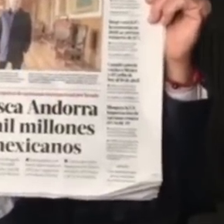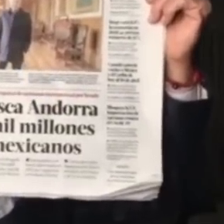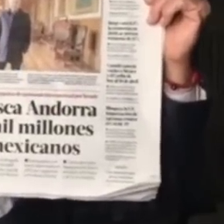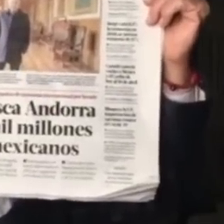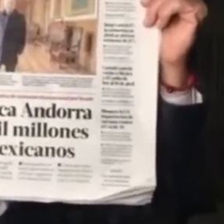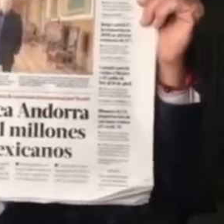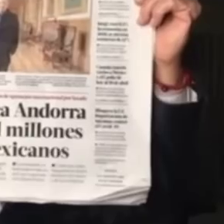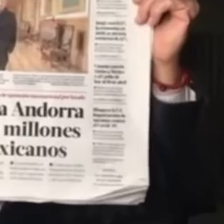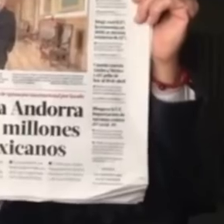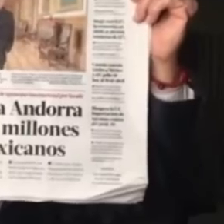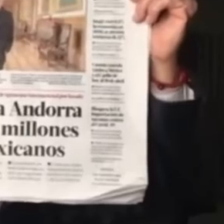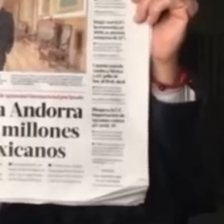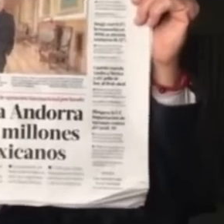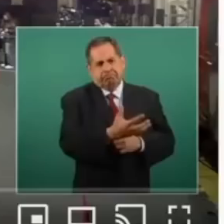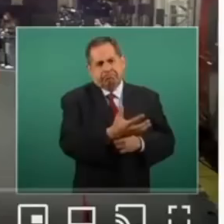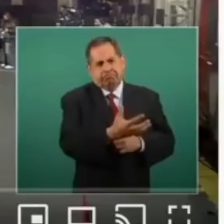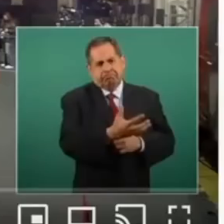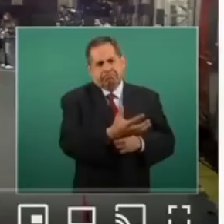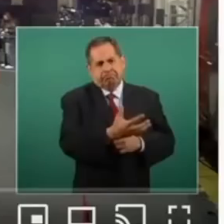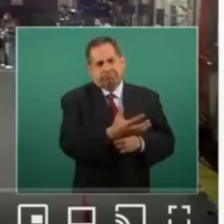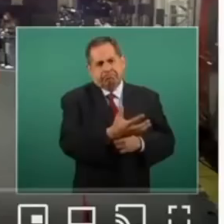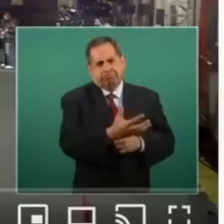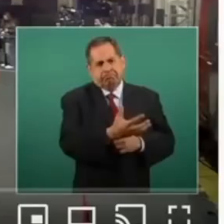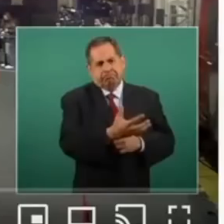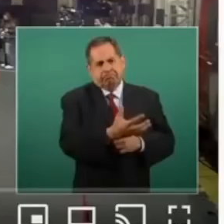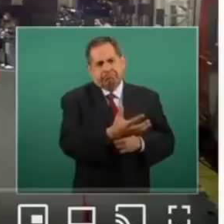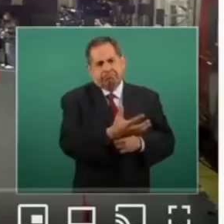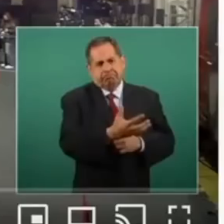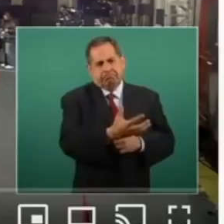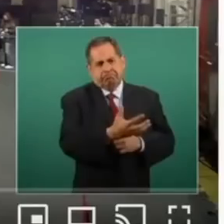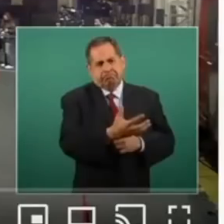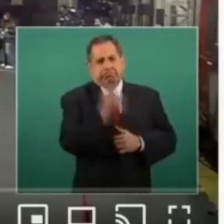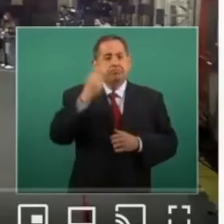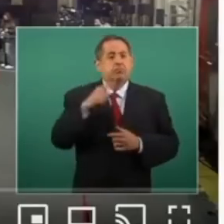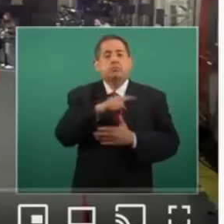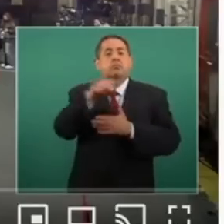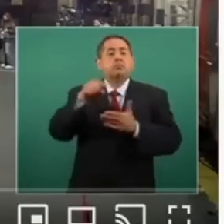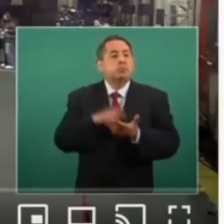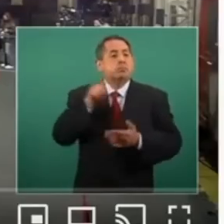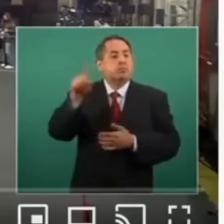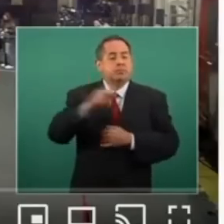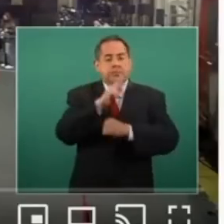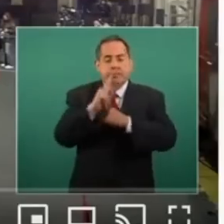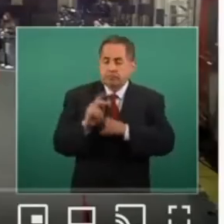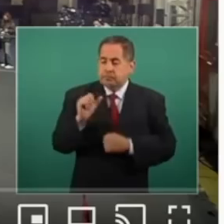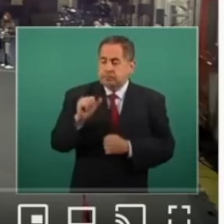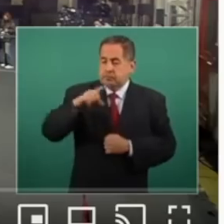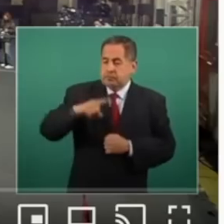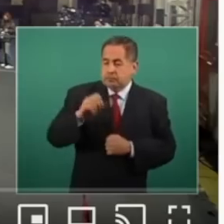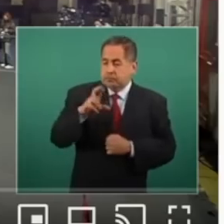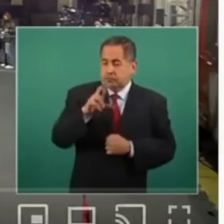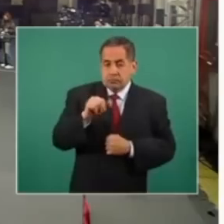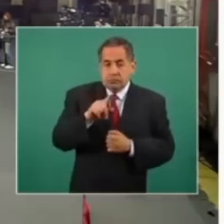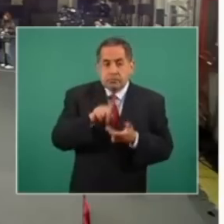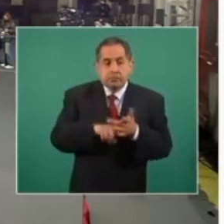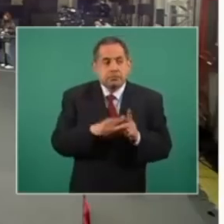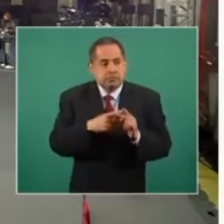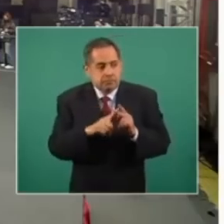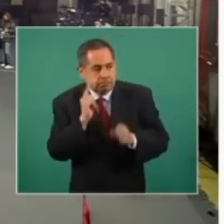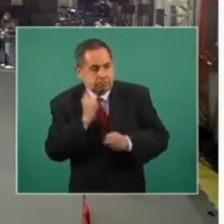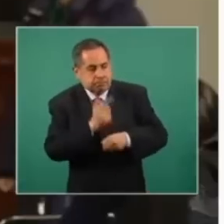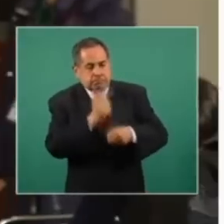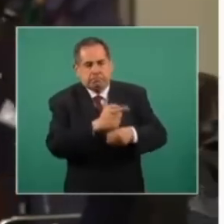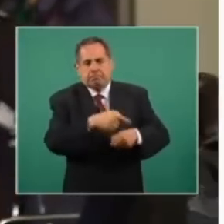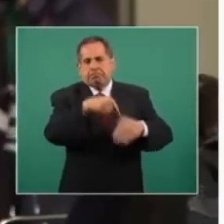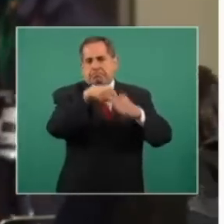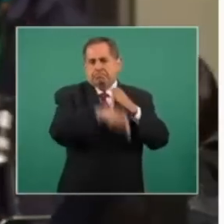mil millones, no, pues con razón no quieren soltar el hueso, vamos a seguir escuchando. Esto solo es la punta del iceberg.